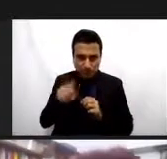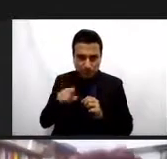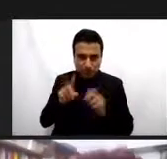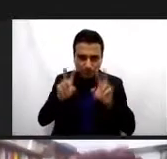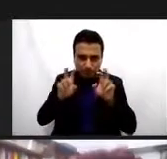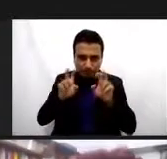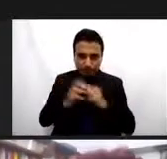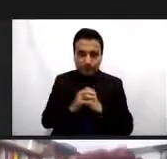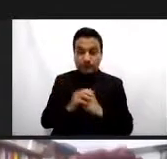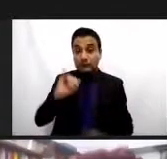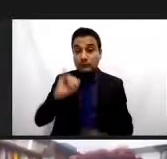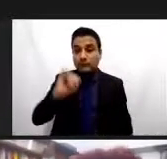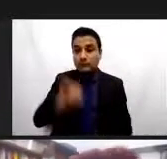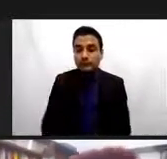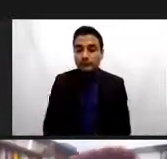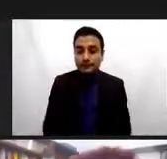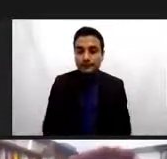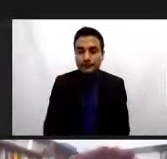Sí,